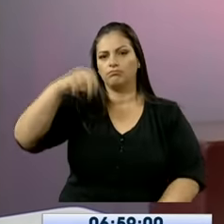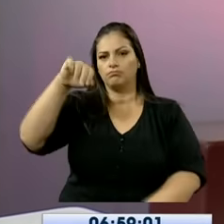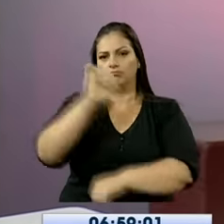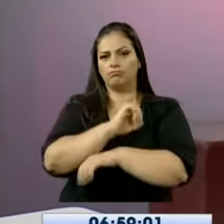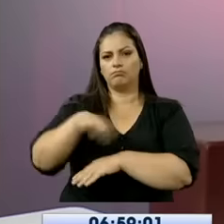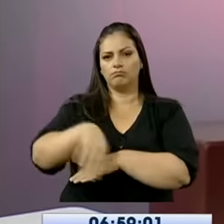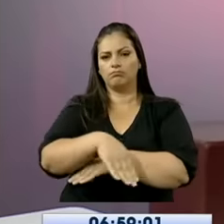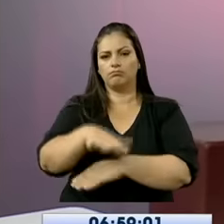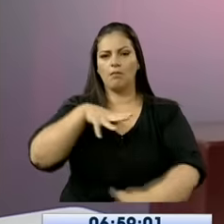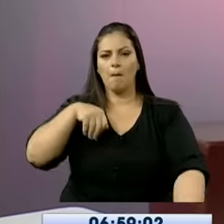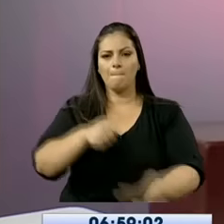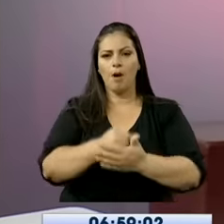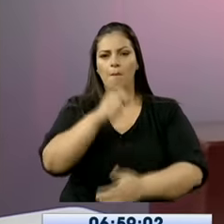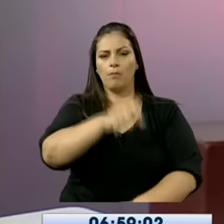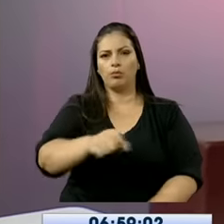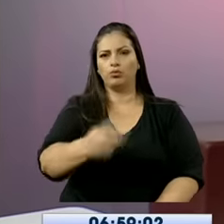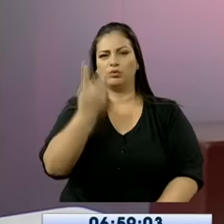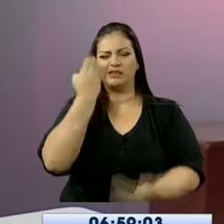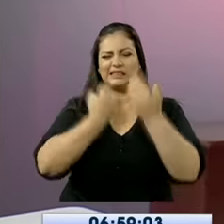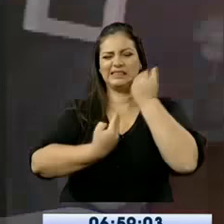Guayaquil. Tenemos detalles.